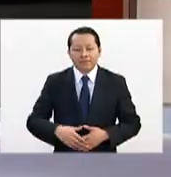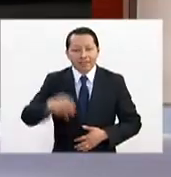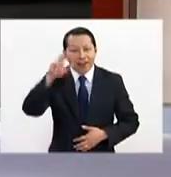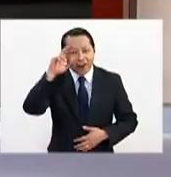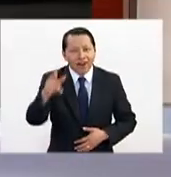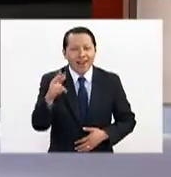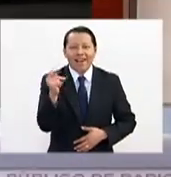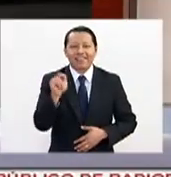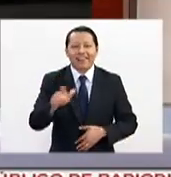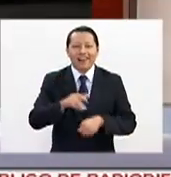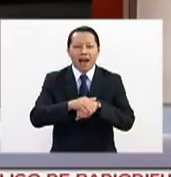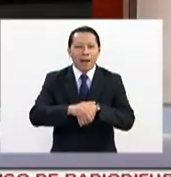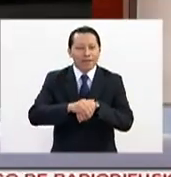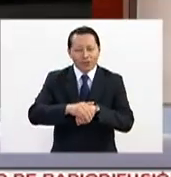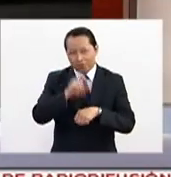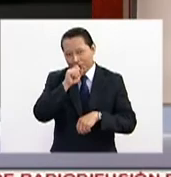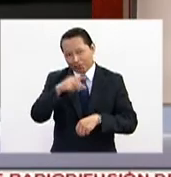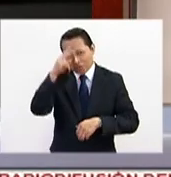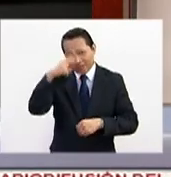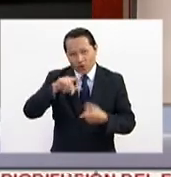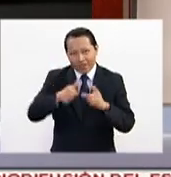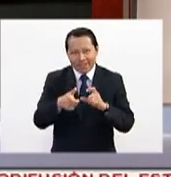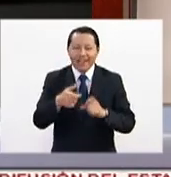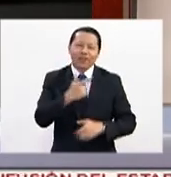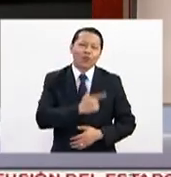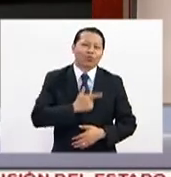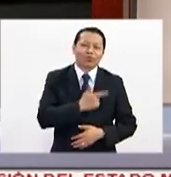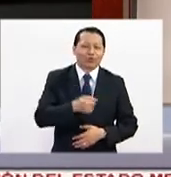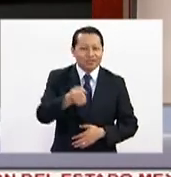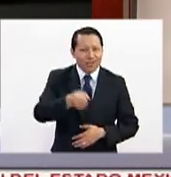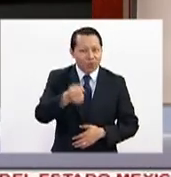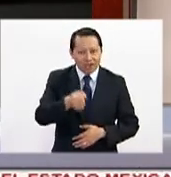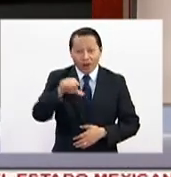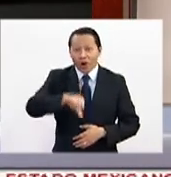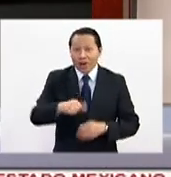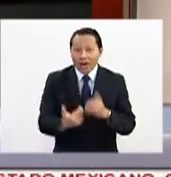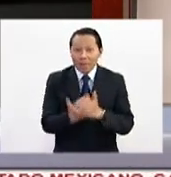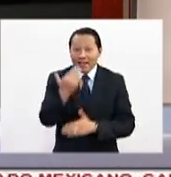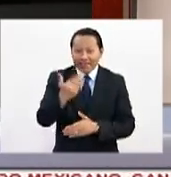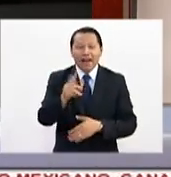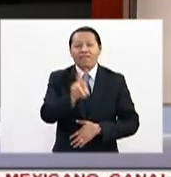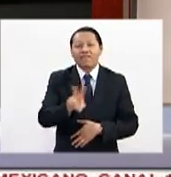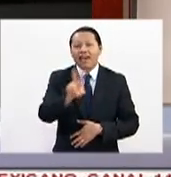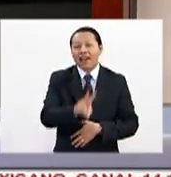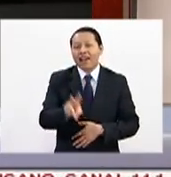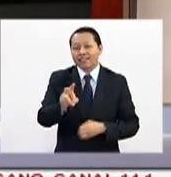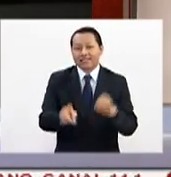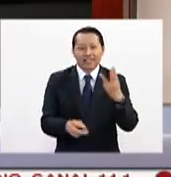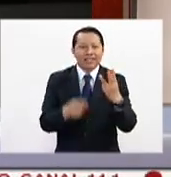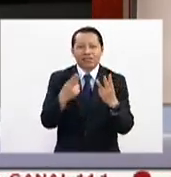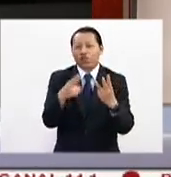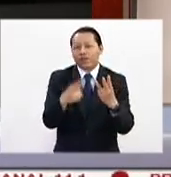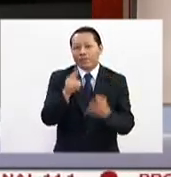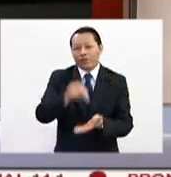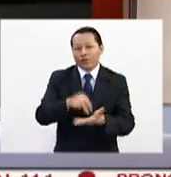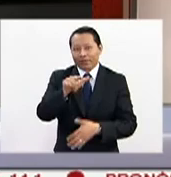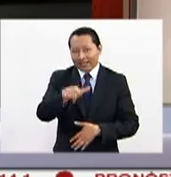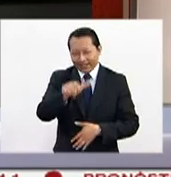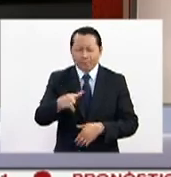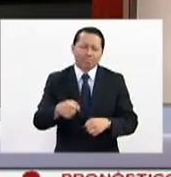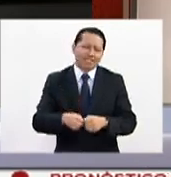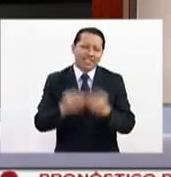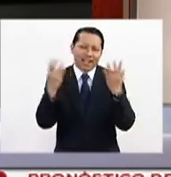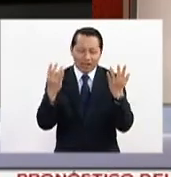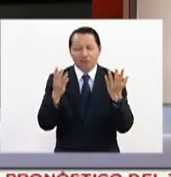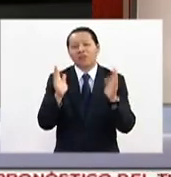Hola, ¿qué tal amigos de México al Día? Es un placer saludarlos, estar con ustedes esta mañana de viernes 3 de noviembre del 2017 y por